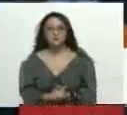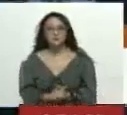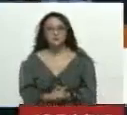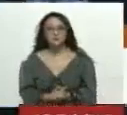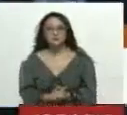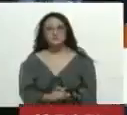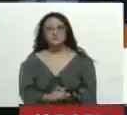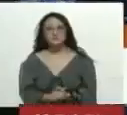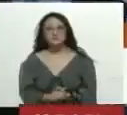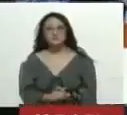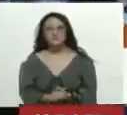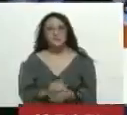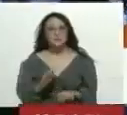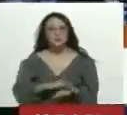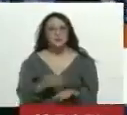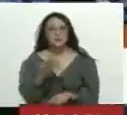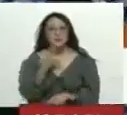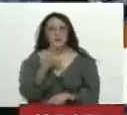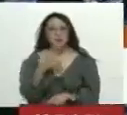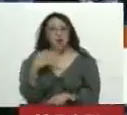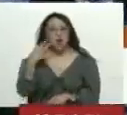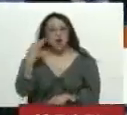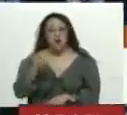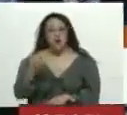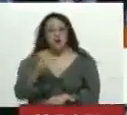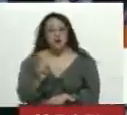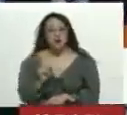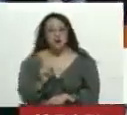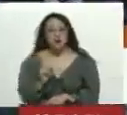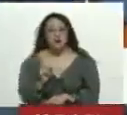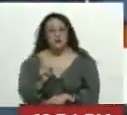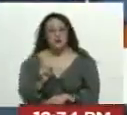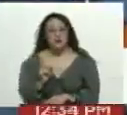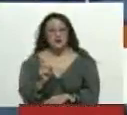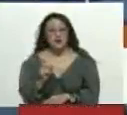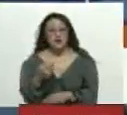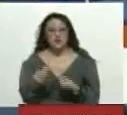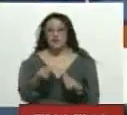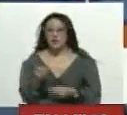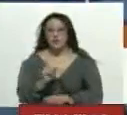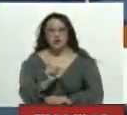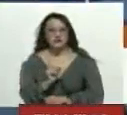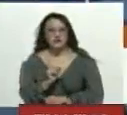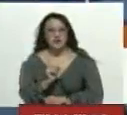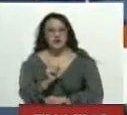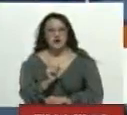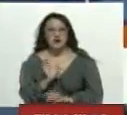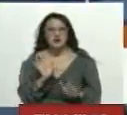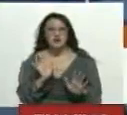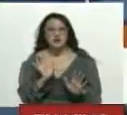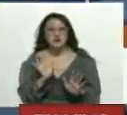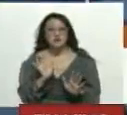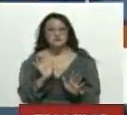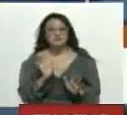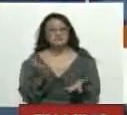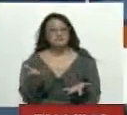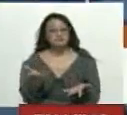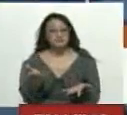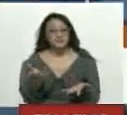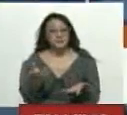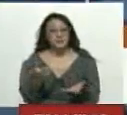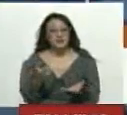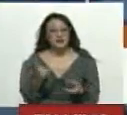porque si no nos lo creemos no lo vamos a hacer y eso obviamente es como una dialéctica allí entre